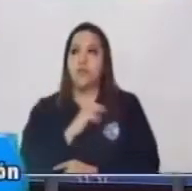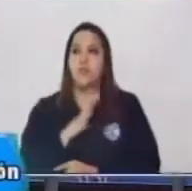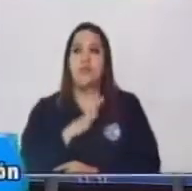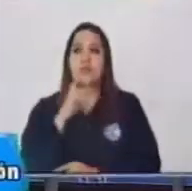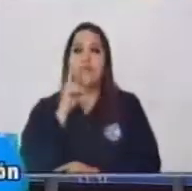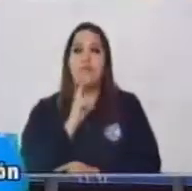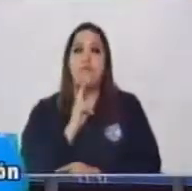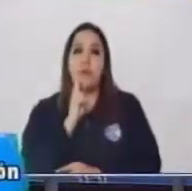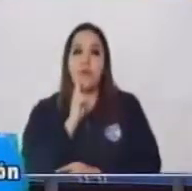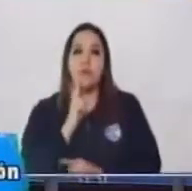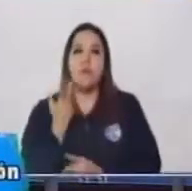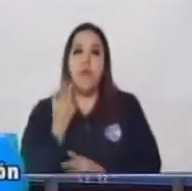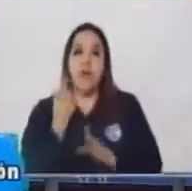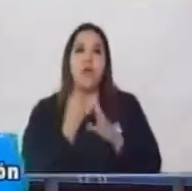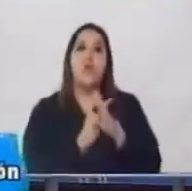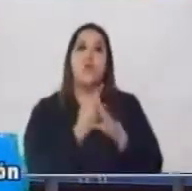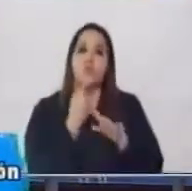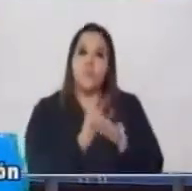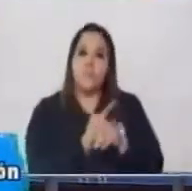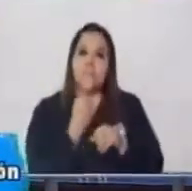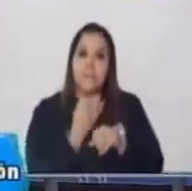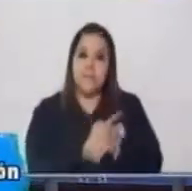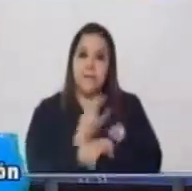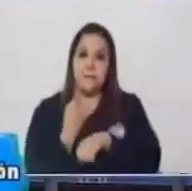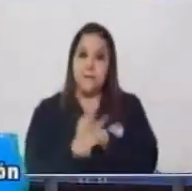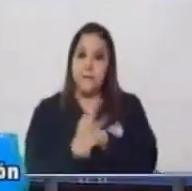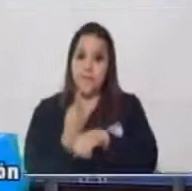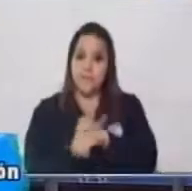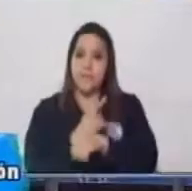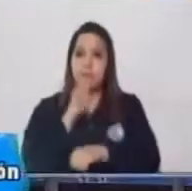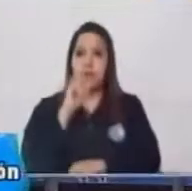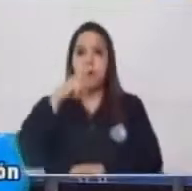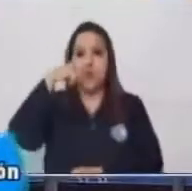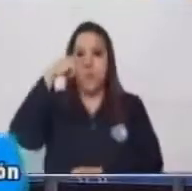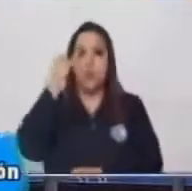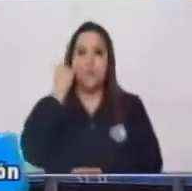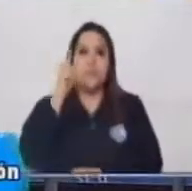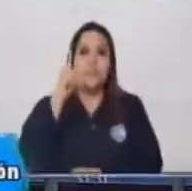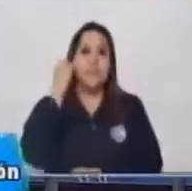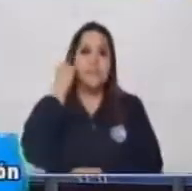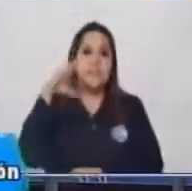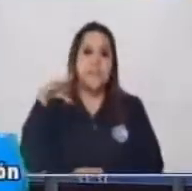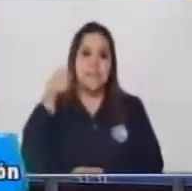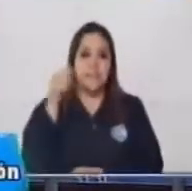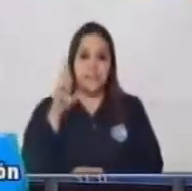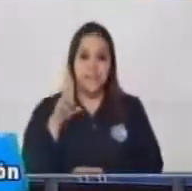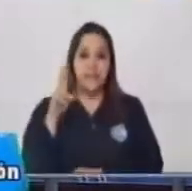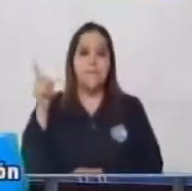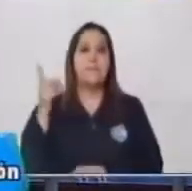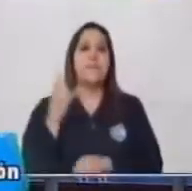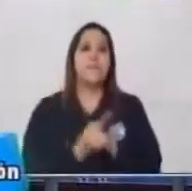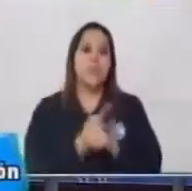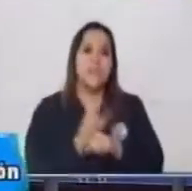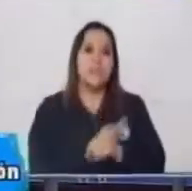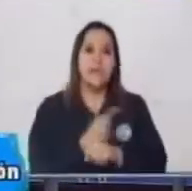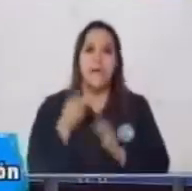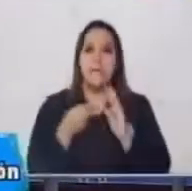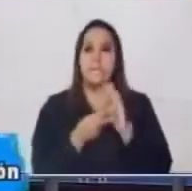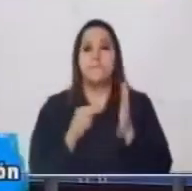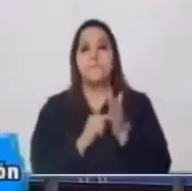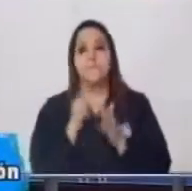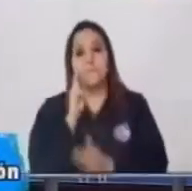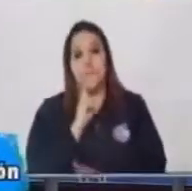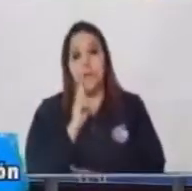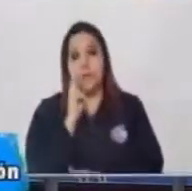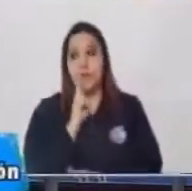verbo? Utilizan. Entonces vamos a tomar, vamos a cortar acá y utilizan en nuestro verbo.